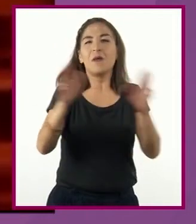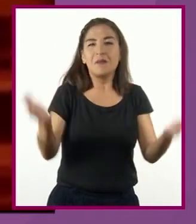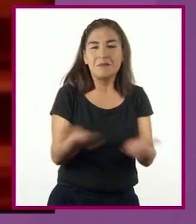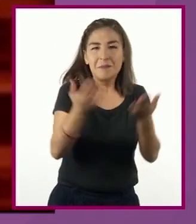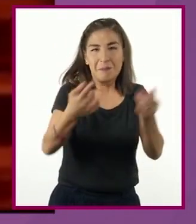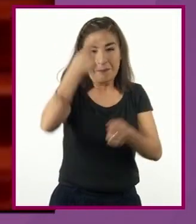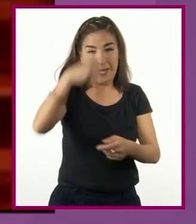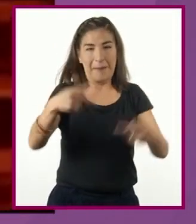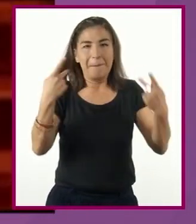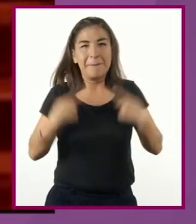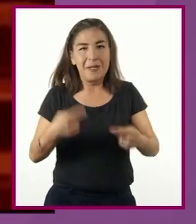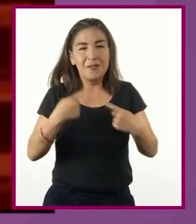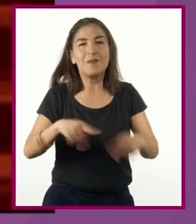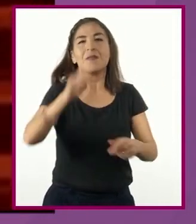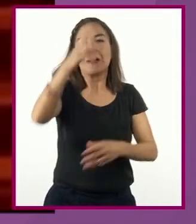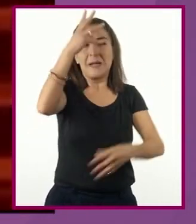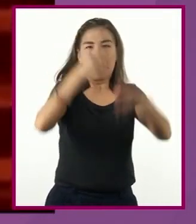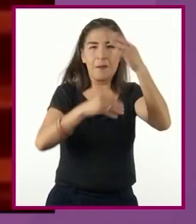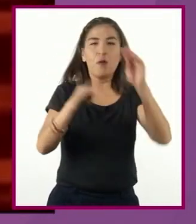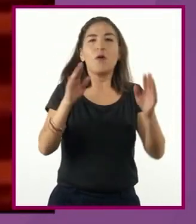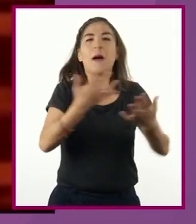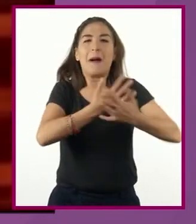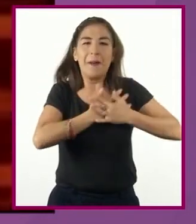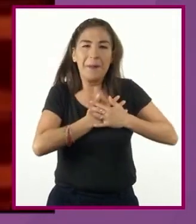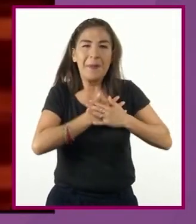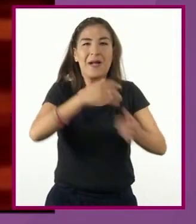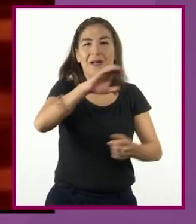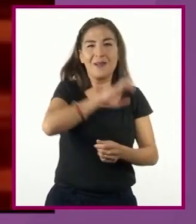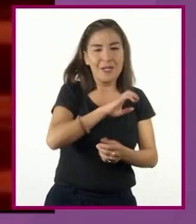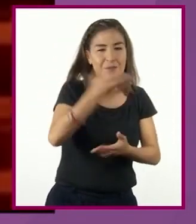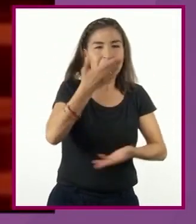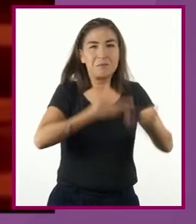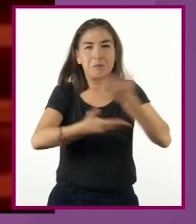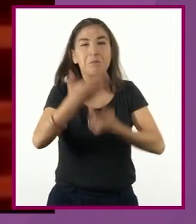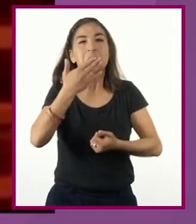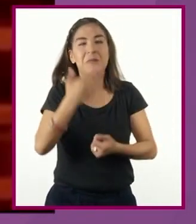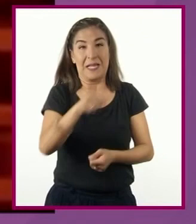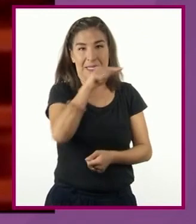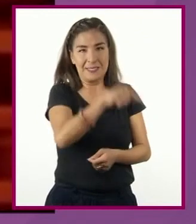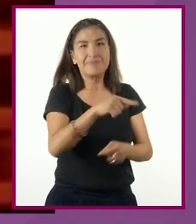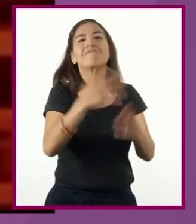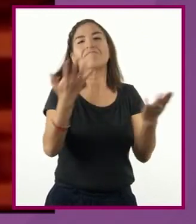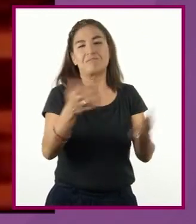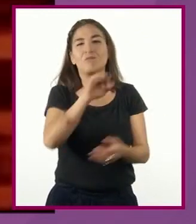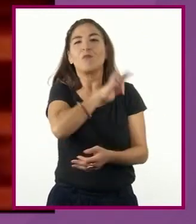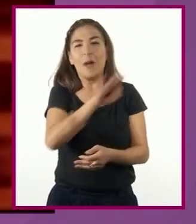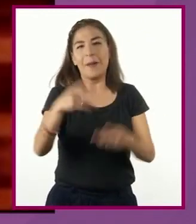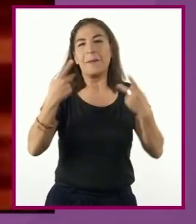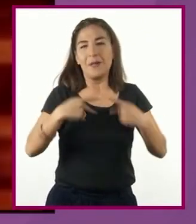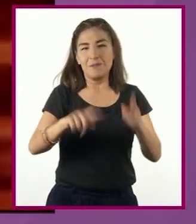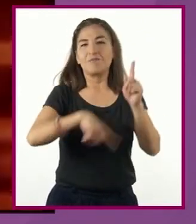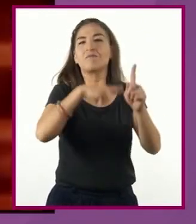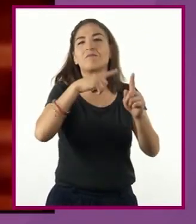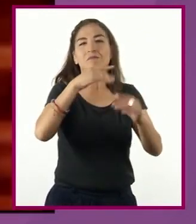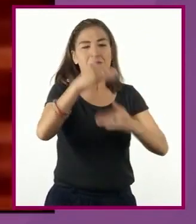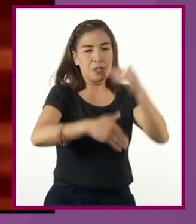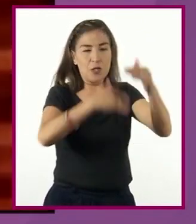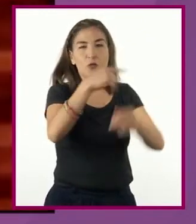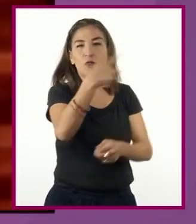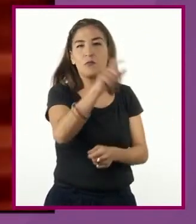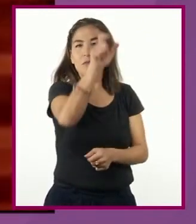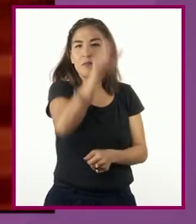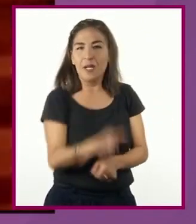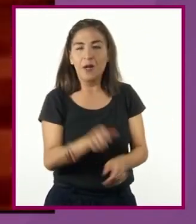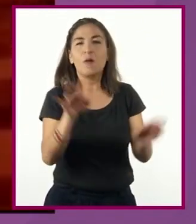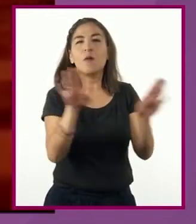que la persona aprenda a amar, a querer, a relacionarse bien, es altamente probable que la persona construirá una identidad con